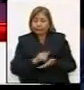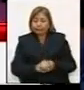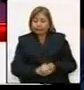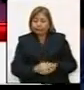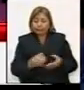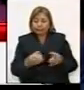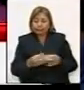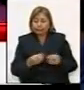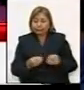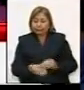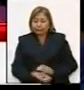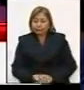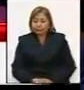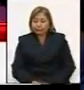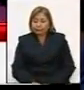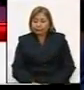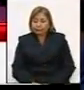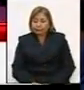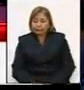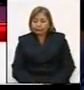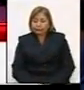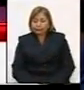New York Times, ¿no?